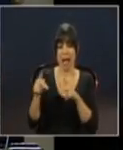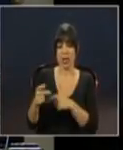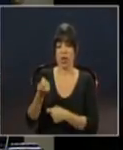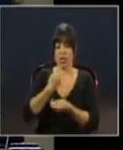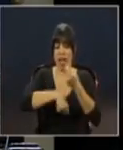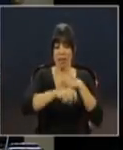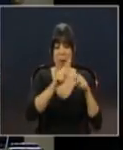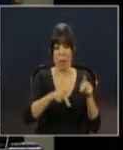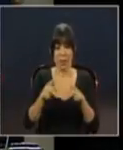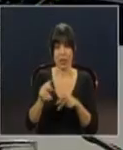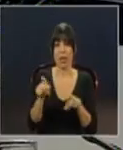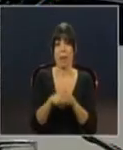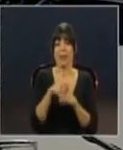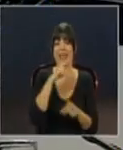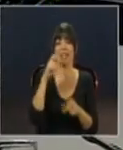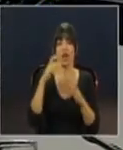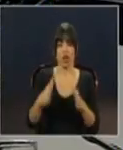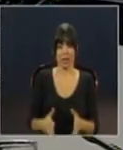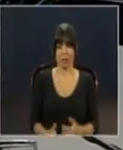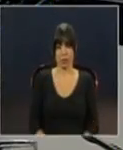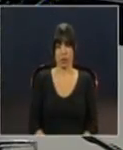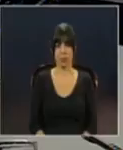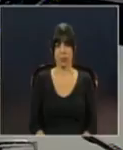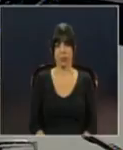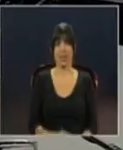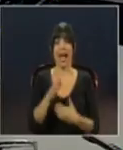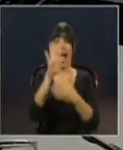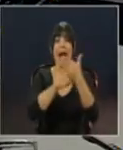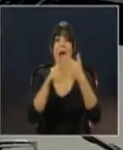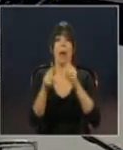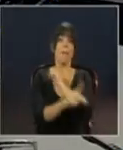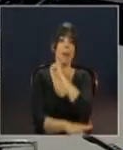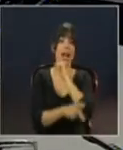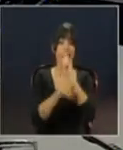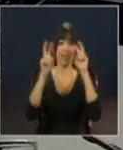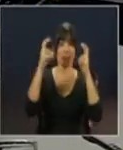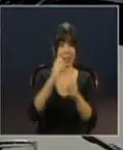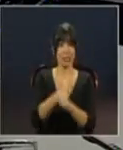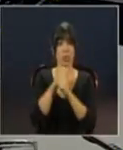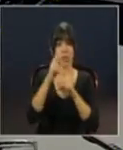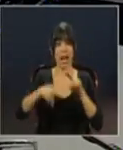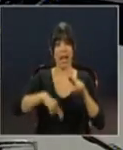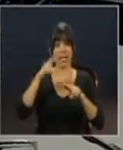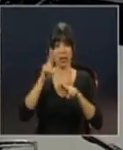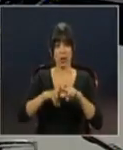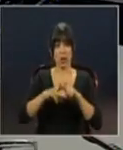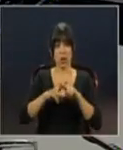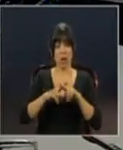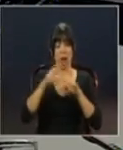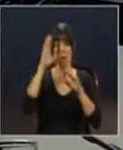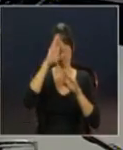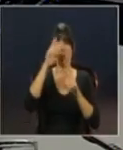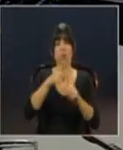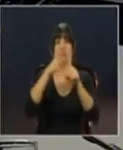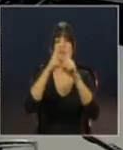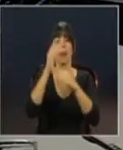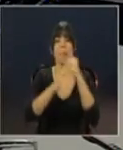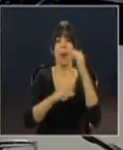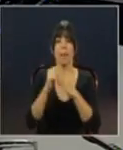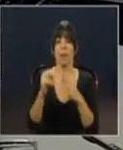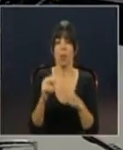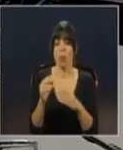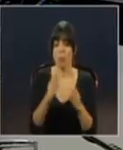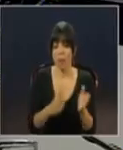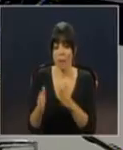personas y terrorismo. La agenda del país en materia de seguridad nacional se orienta a aumentar la preparación en el uso de